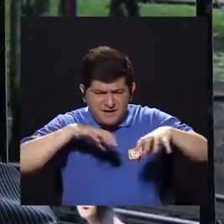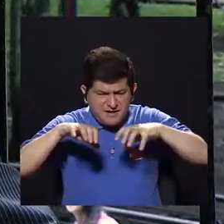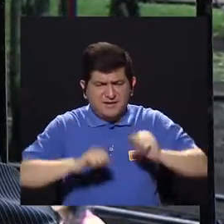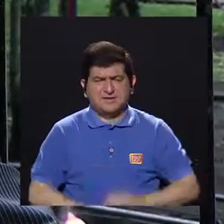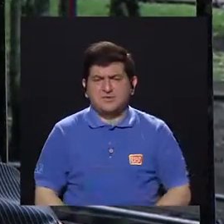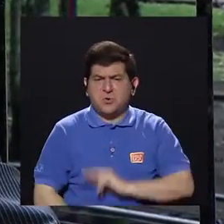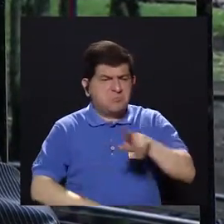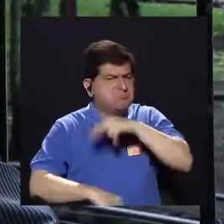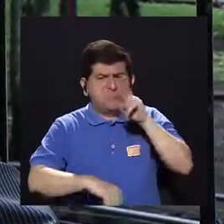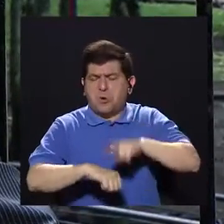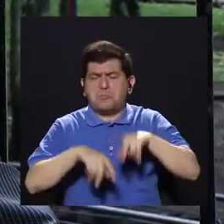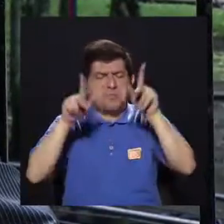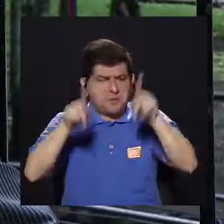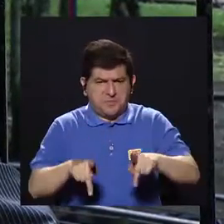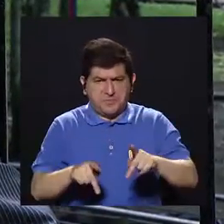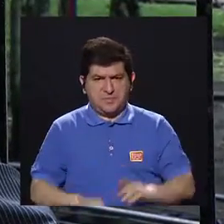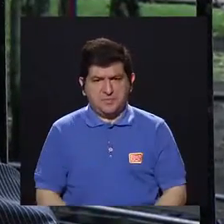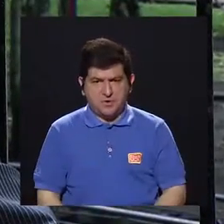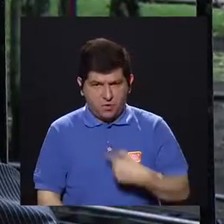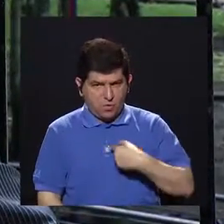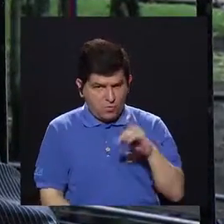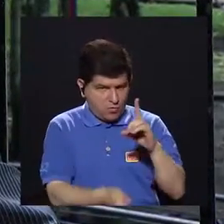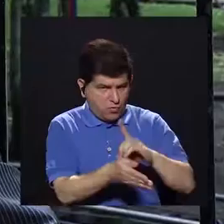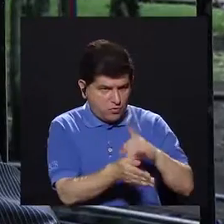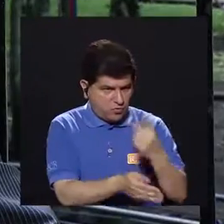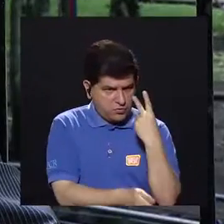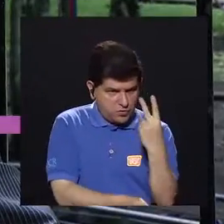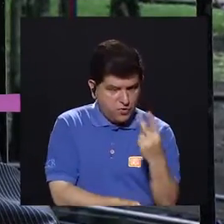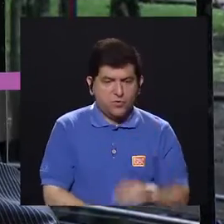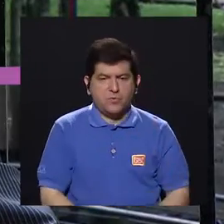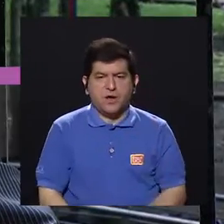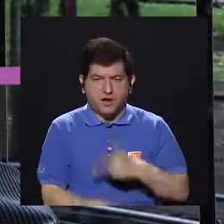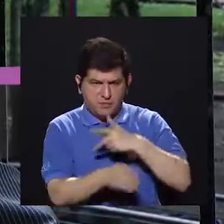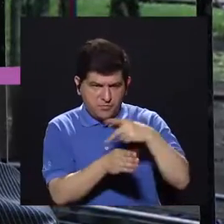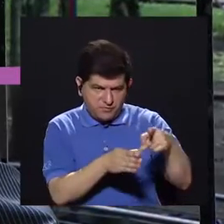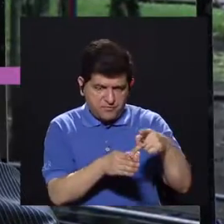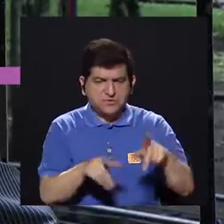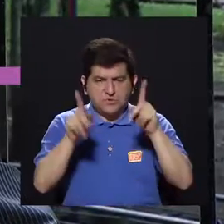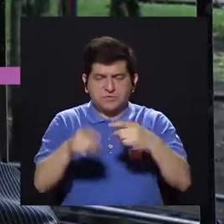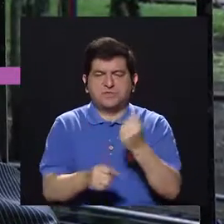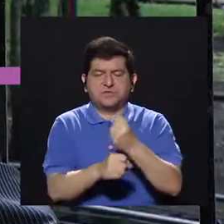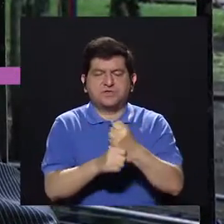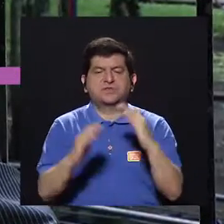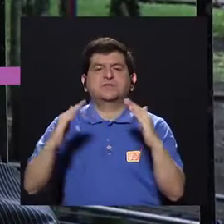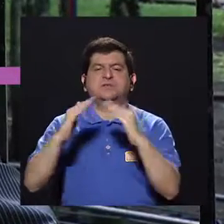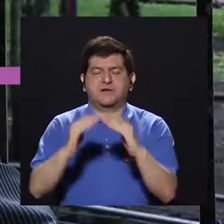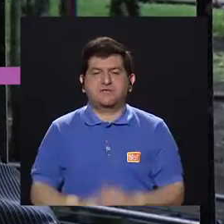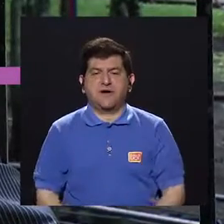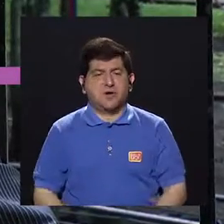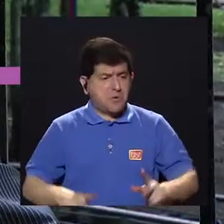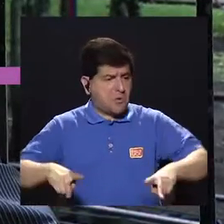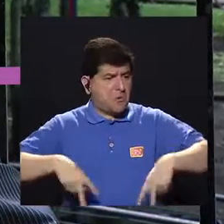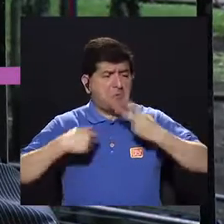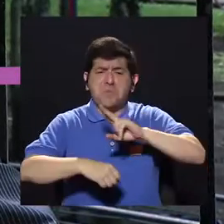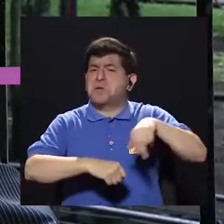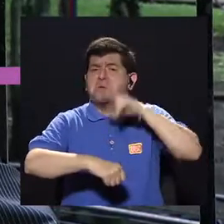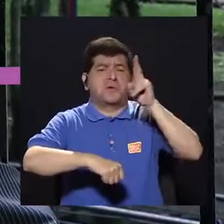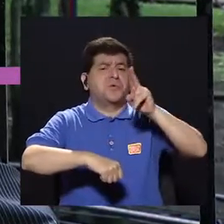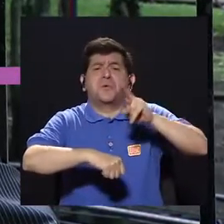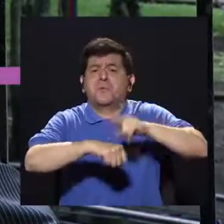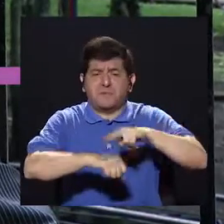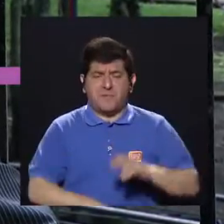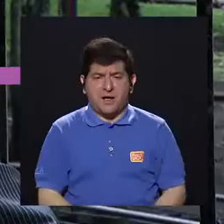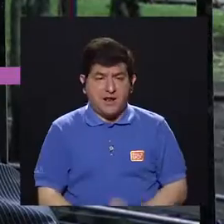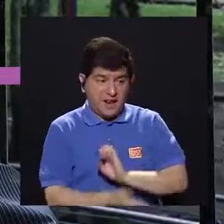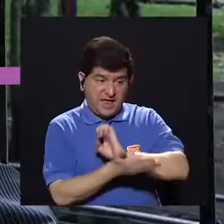ve en los profesionales, en las personas amas de casa, que llevan una vida normal, evitando algunas cosas que ahora podemos hablar de qué factores